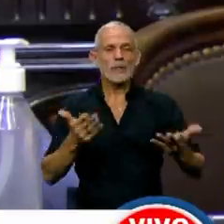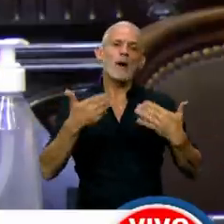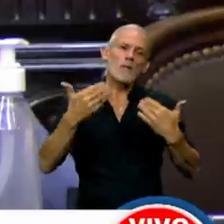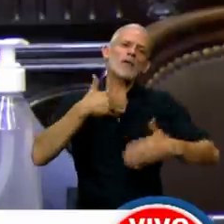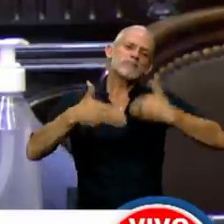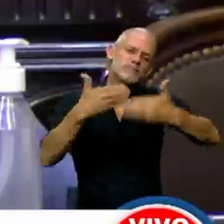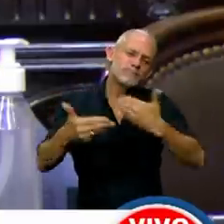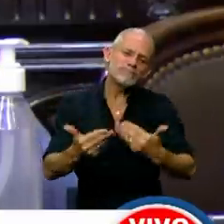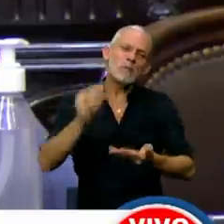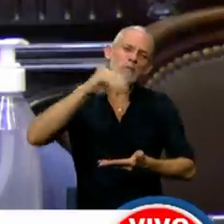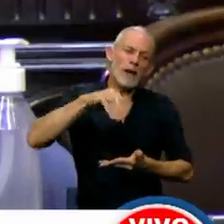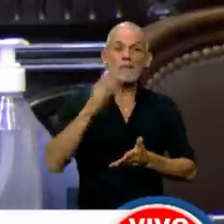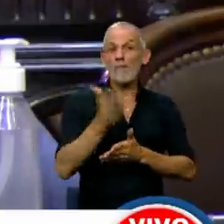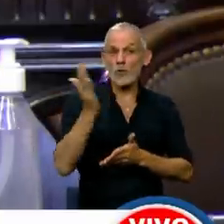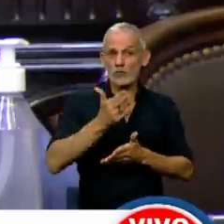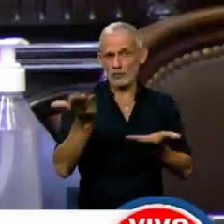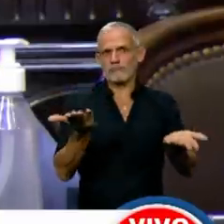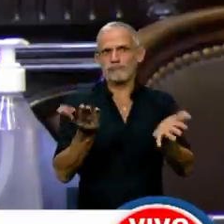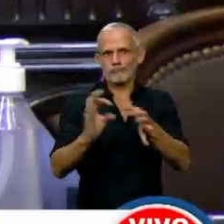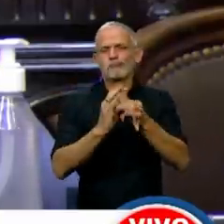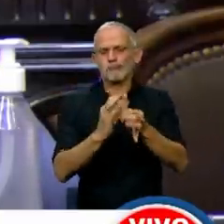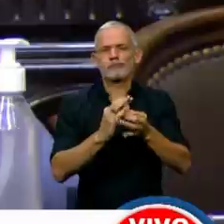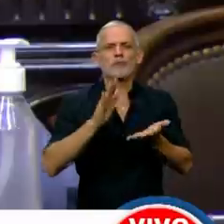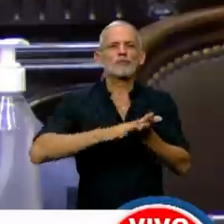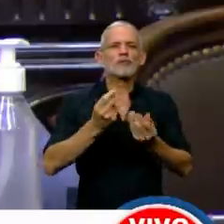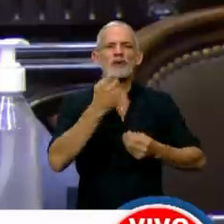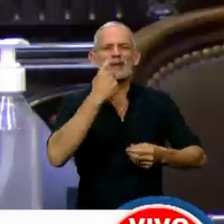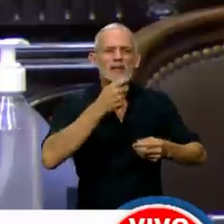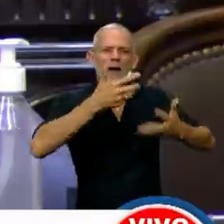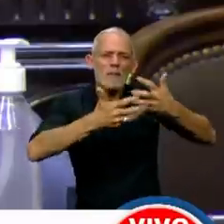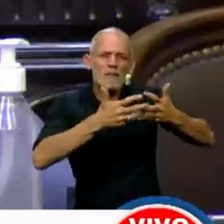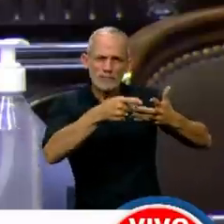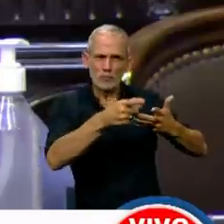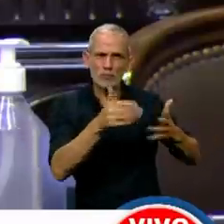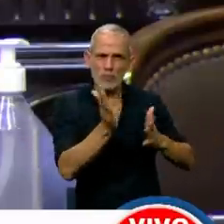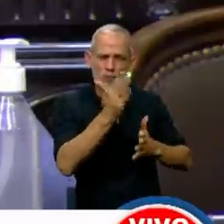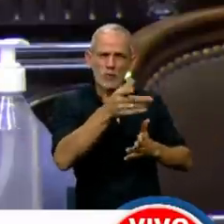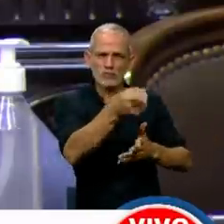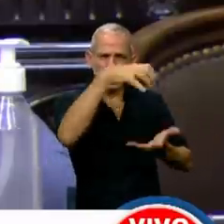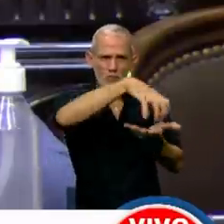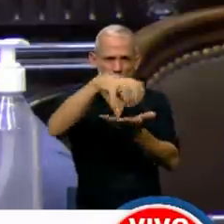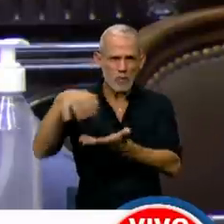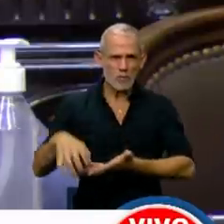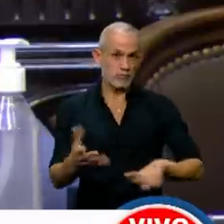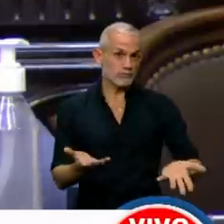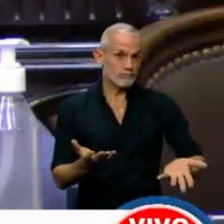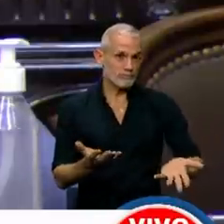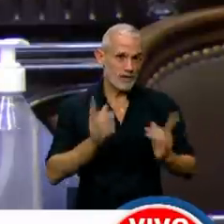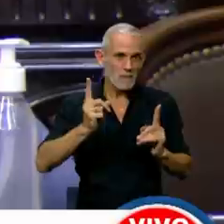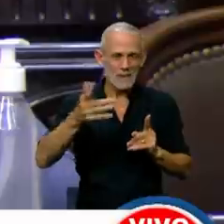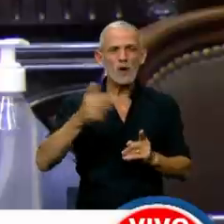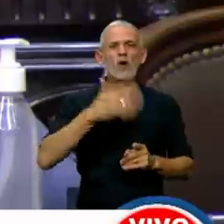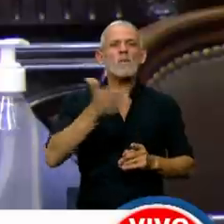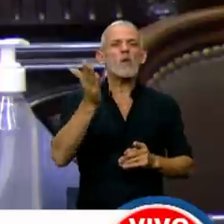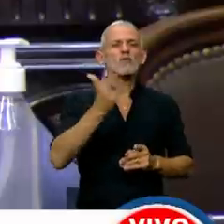seguir desarrollando la producción que tiene que ver también con la parte de metalmecánica que tiene que ver con con justamente esto nosotros